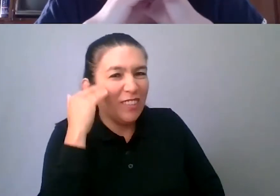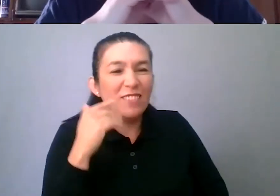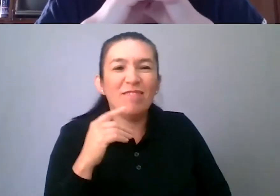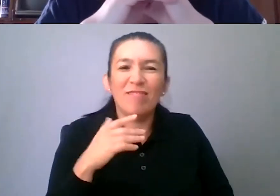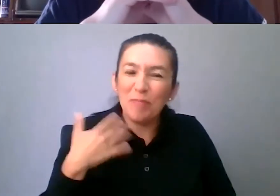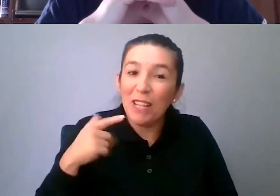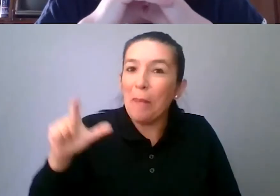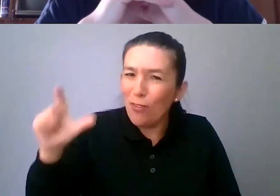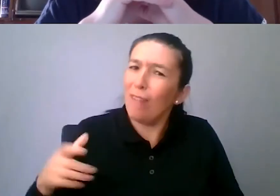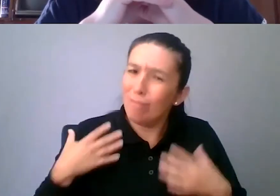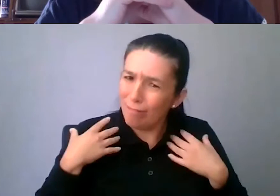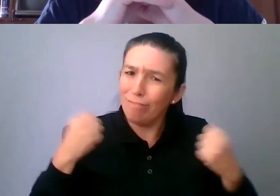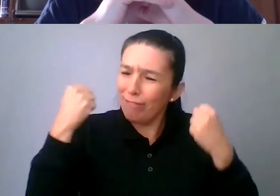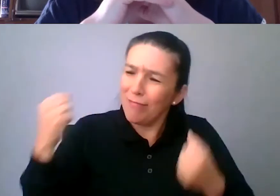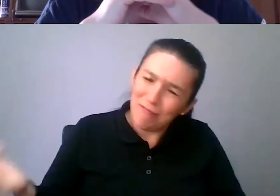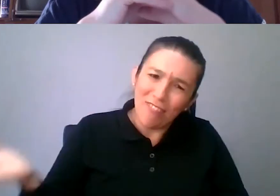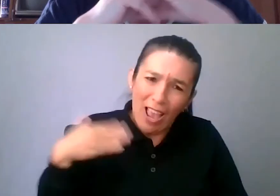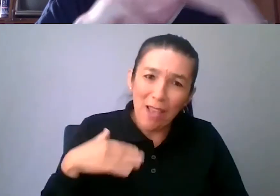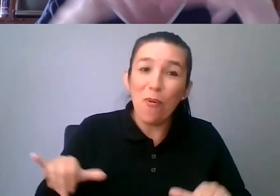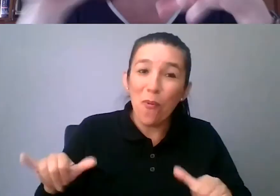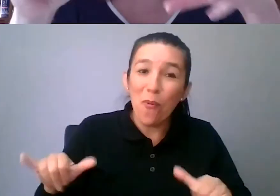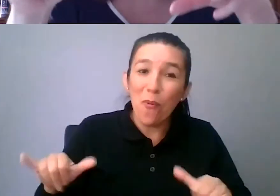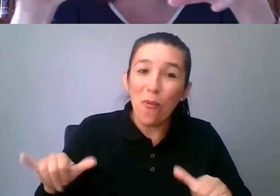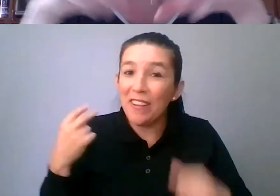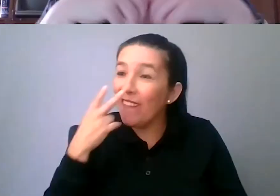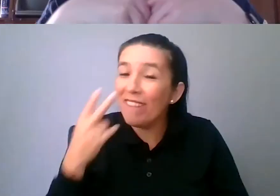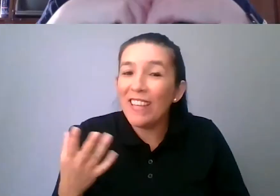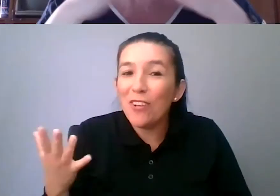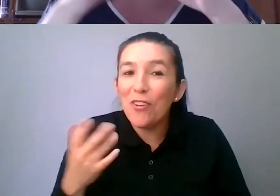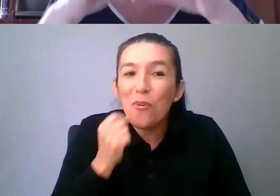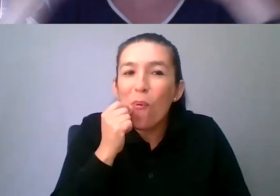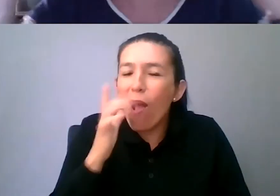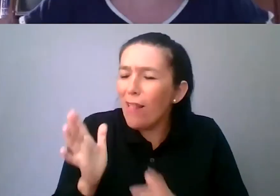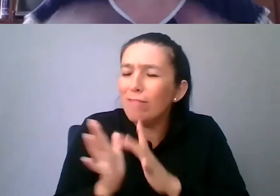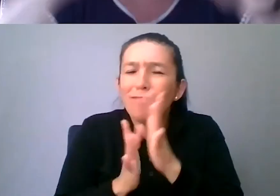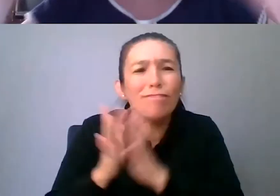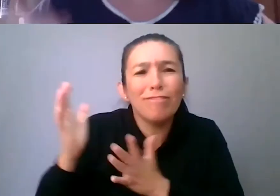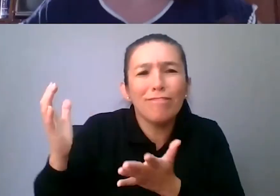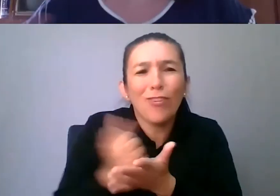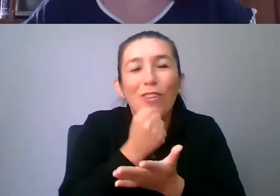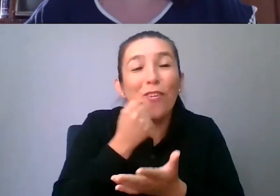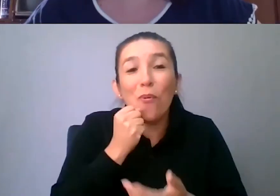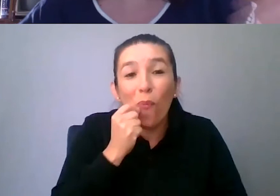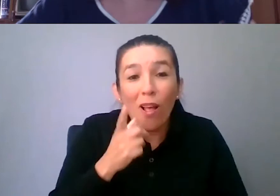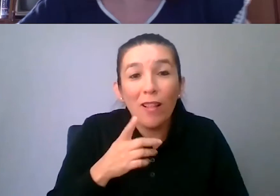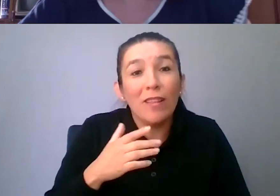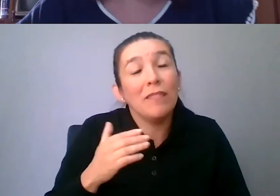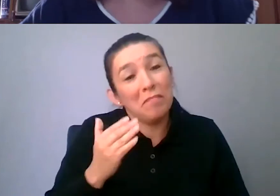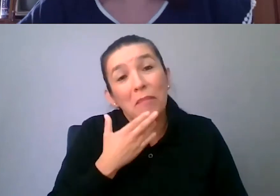también en tratar de jugar y ver cuáles son las figuritas que nacen. Y también